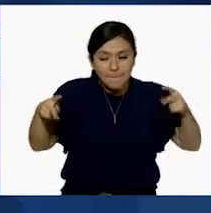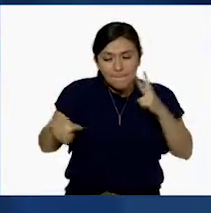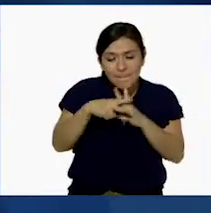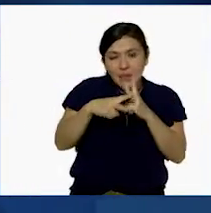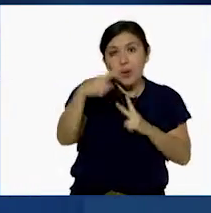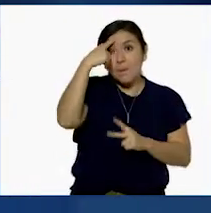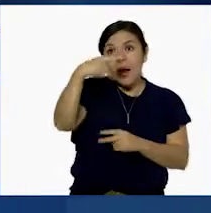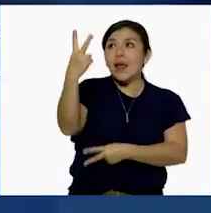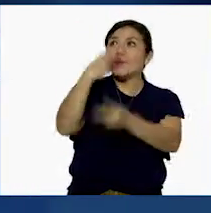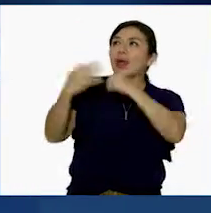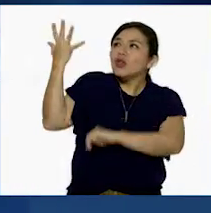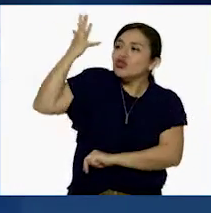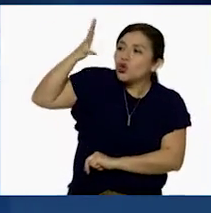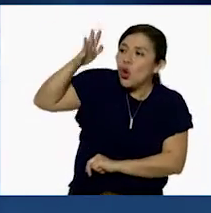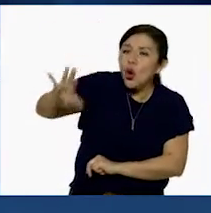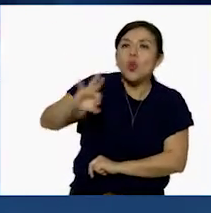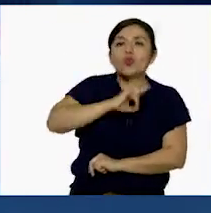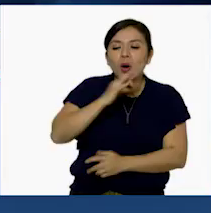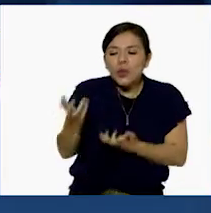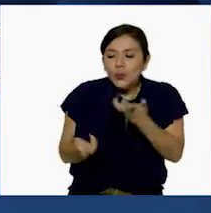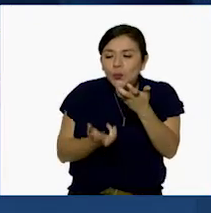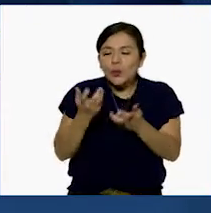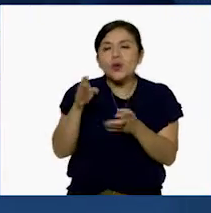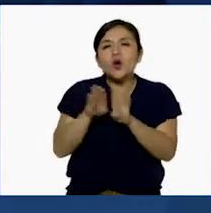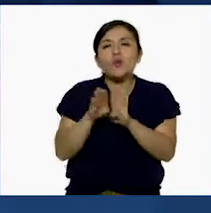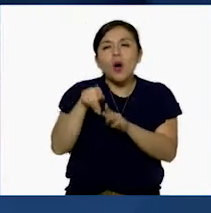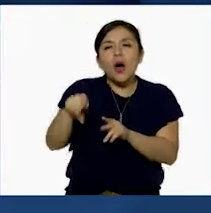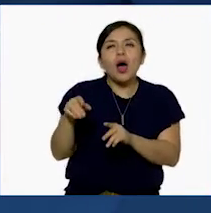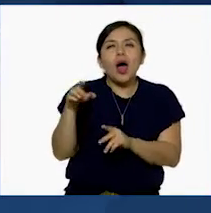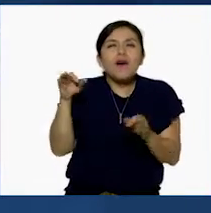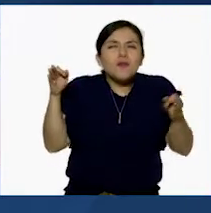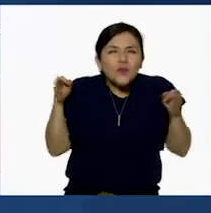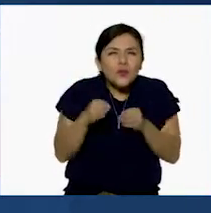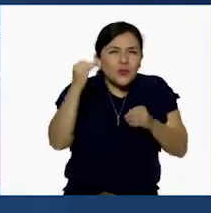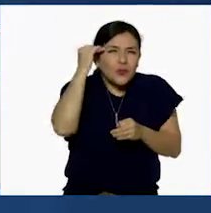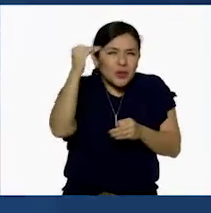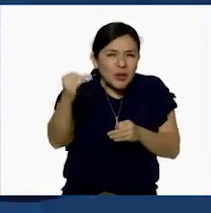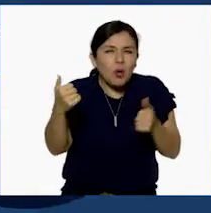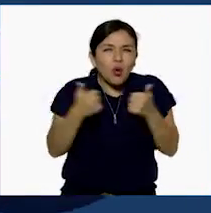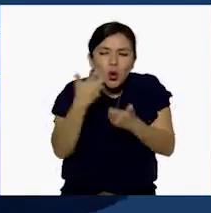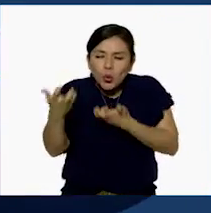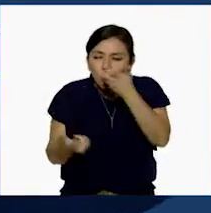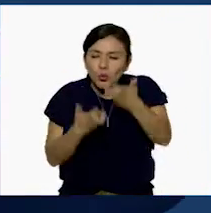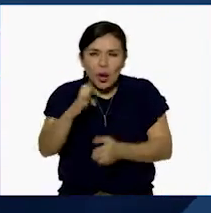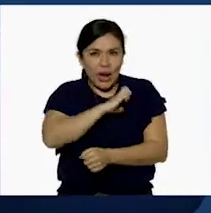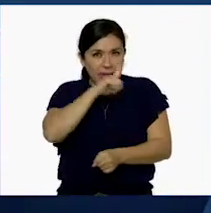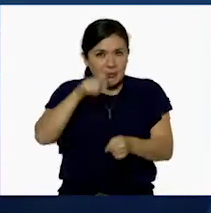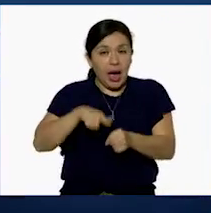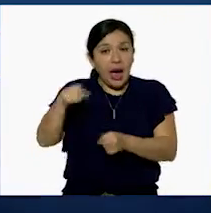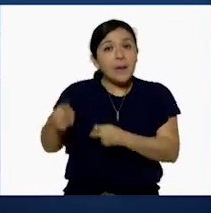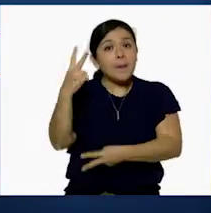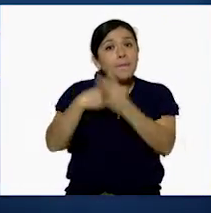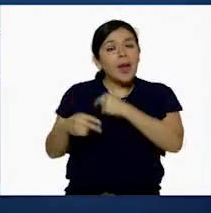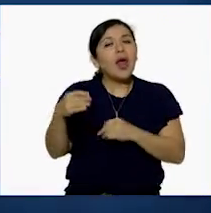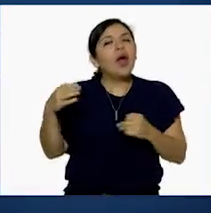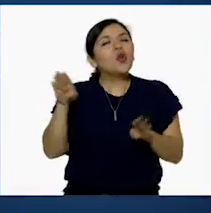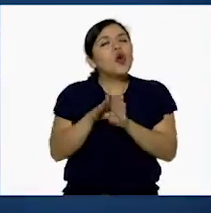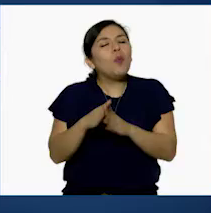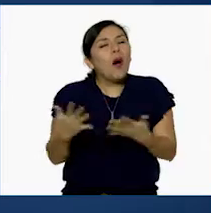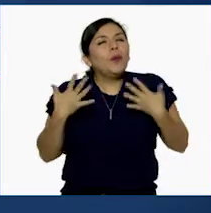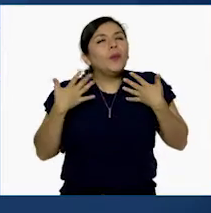que el sol pueda calentar las plantas. En invierno, por medio de una estufa especial, se mantiene allí la misma